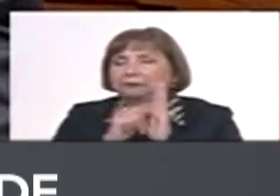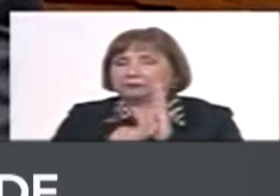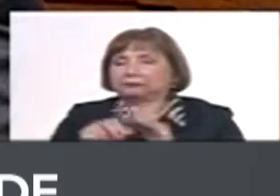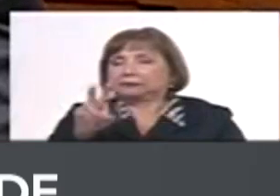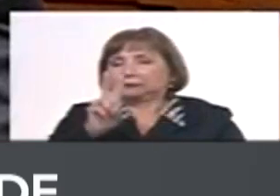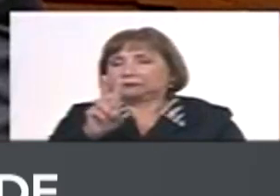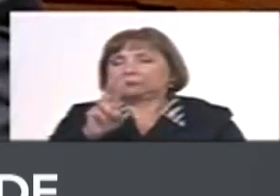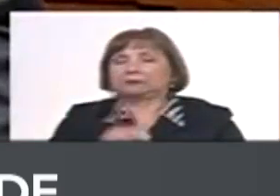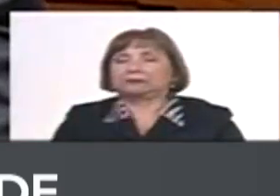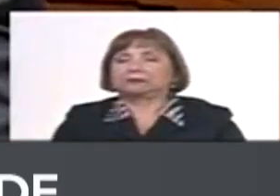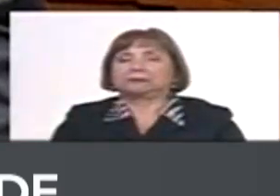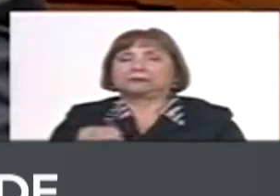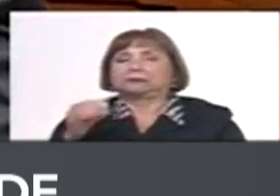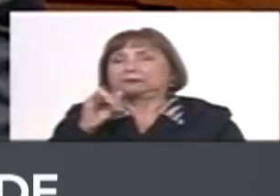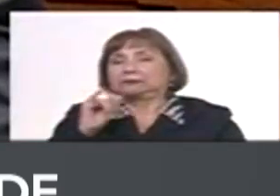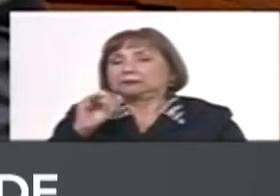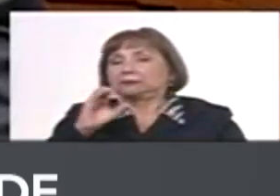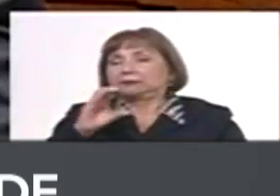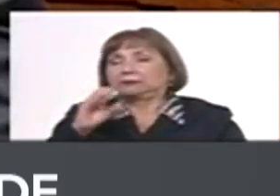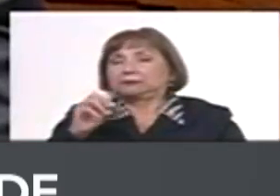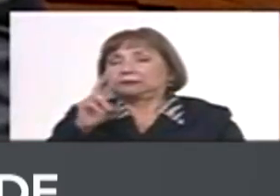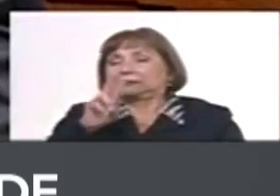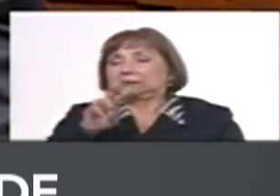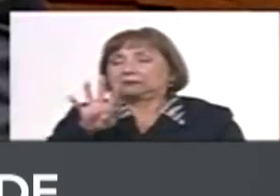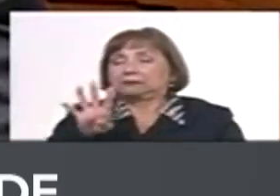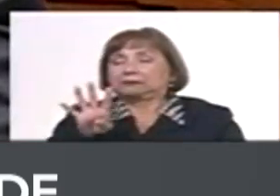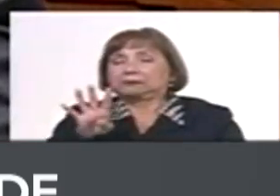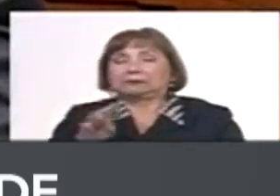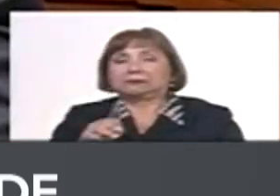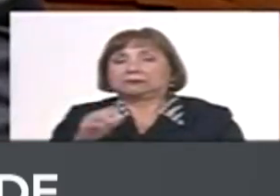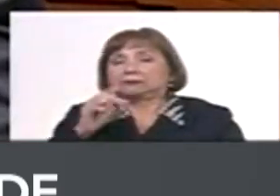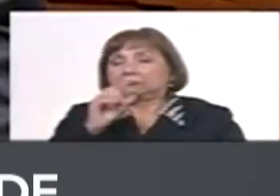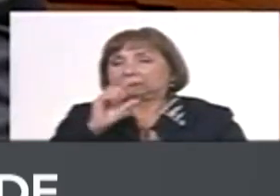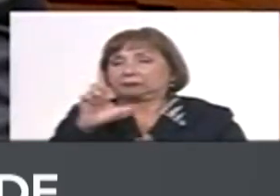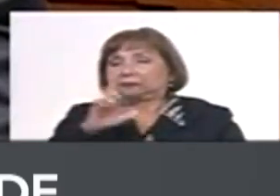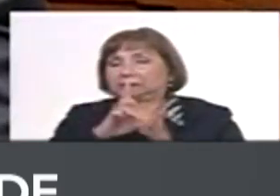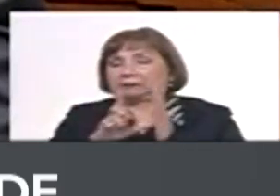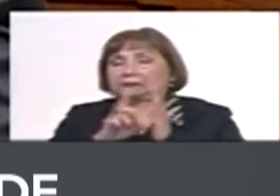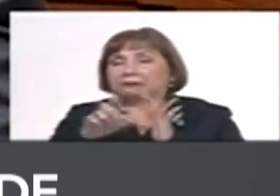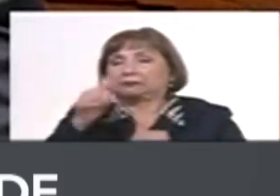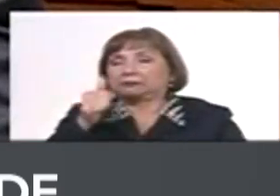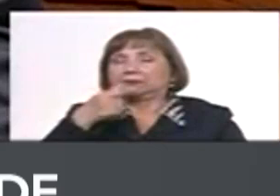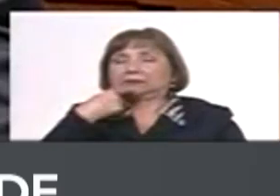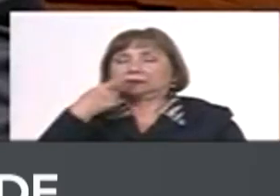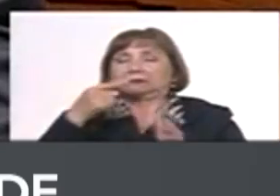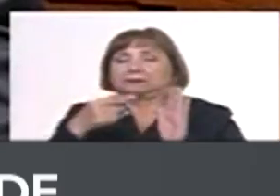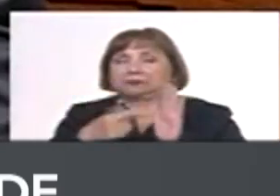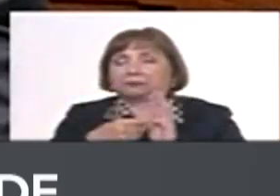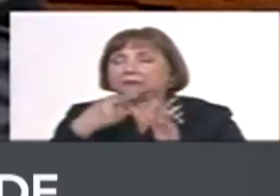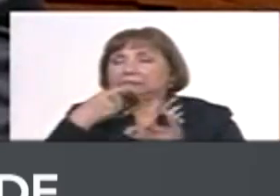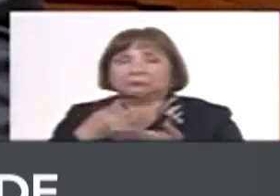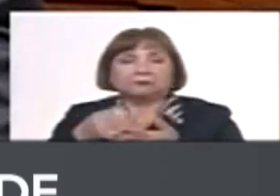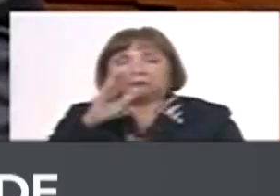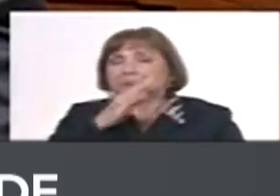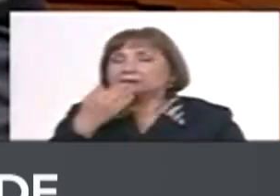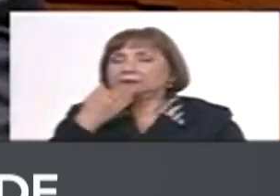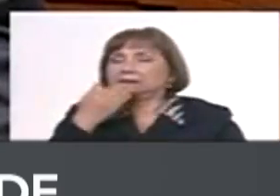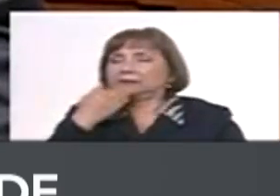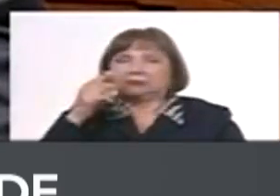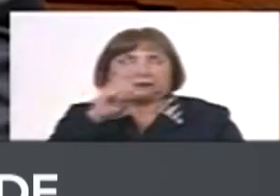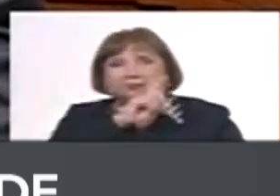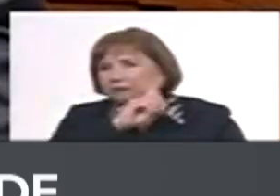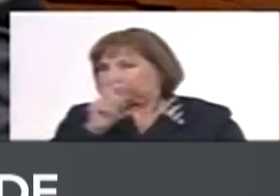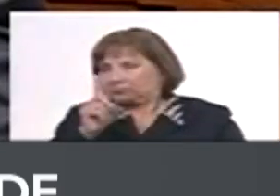2, inciso 24, literal A, se dispone que nadie